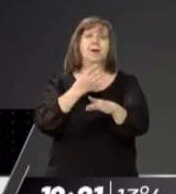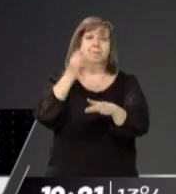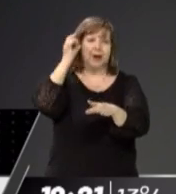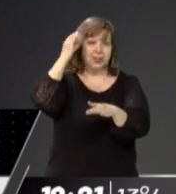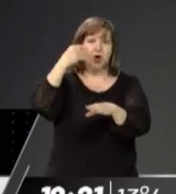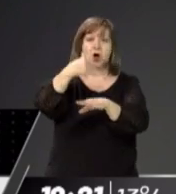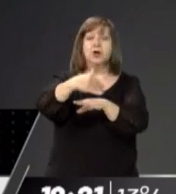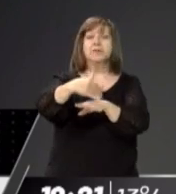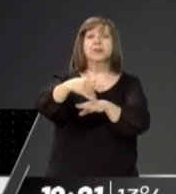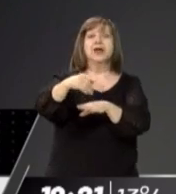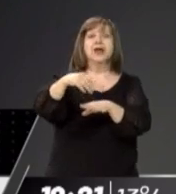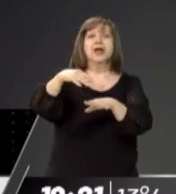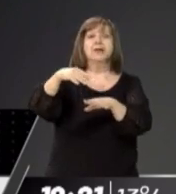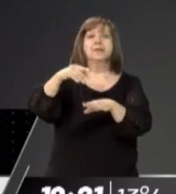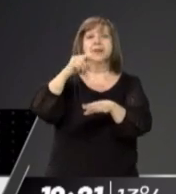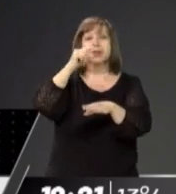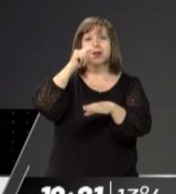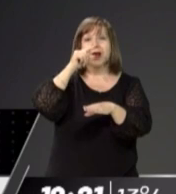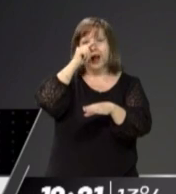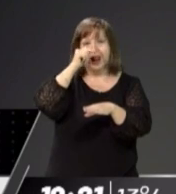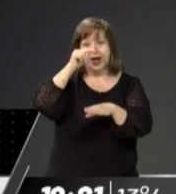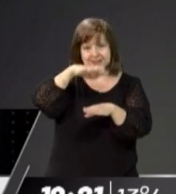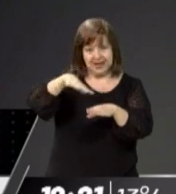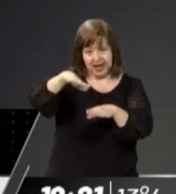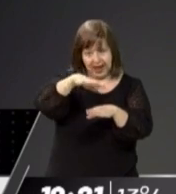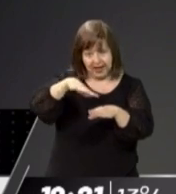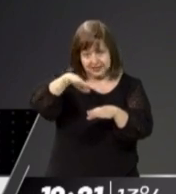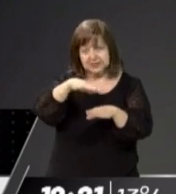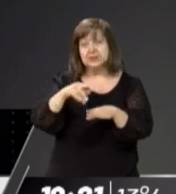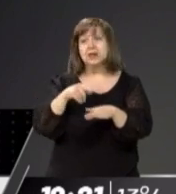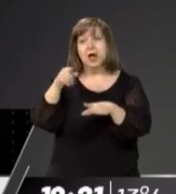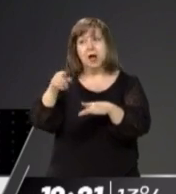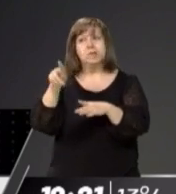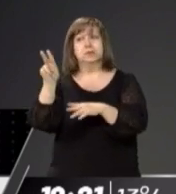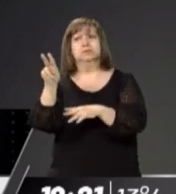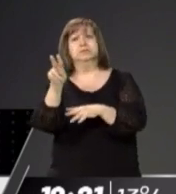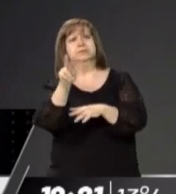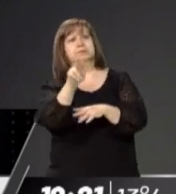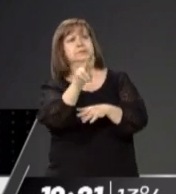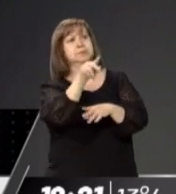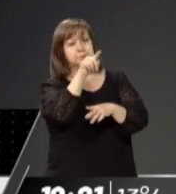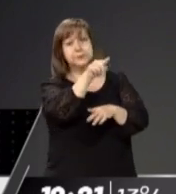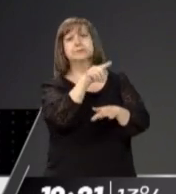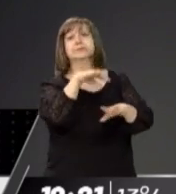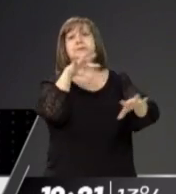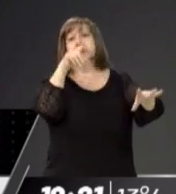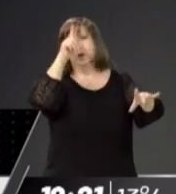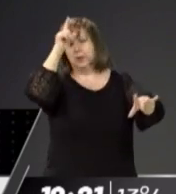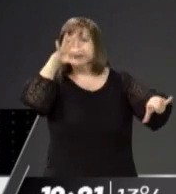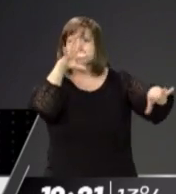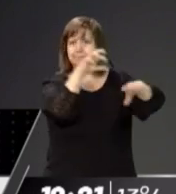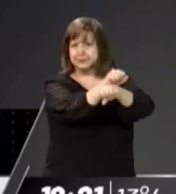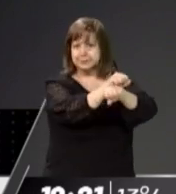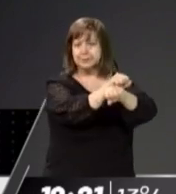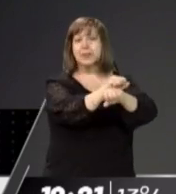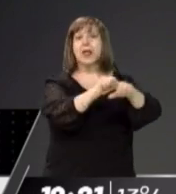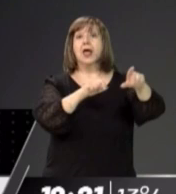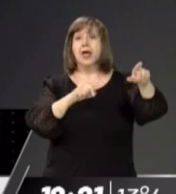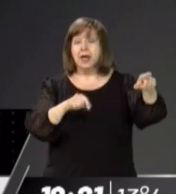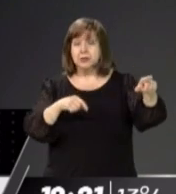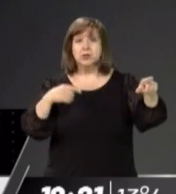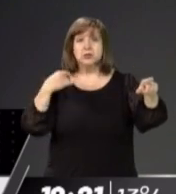allí. Exacto. Tras su detención se ordenaron allanamientos, obviamente, en distintos lugares, domicilios, donde se secuestraron elementos que,